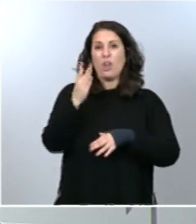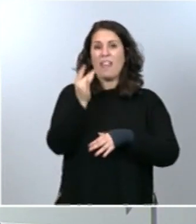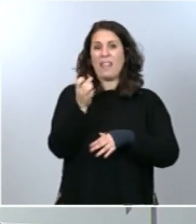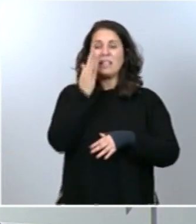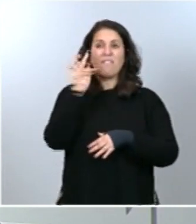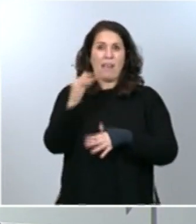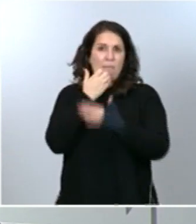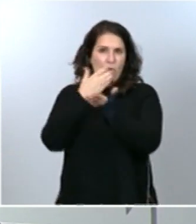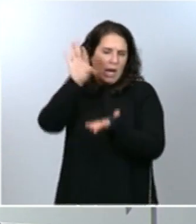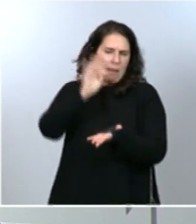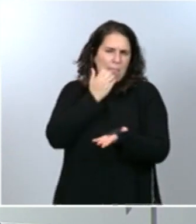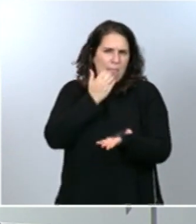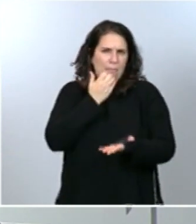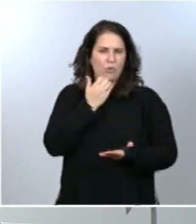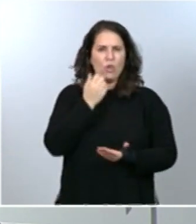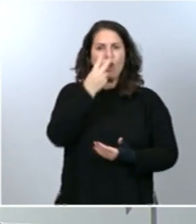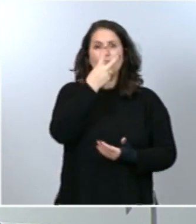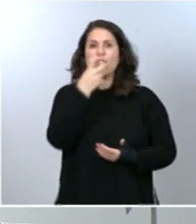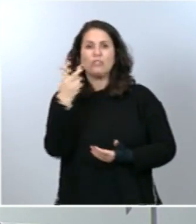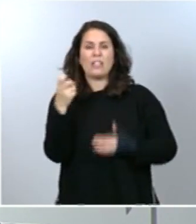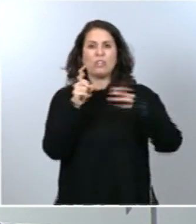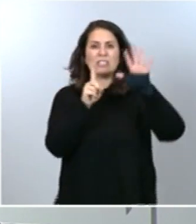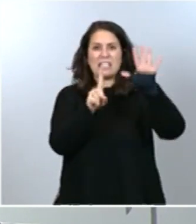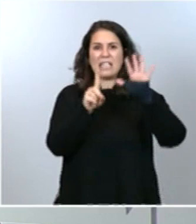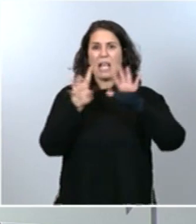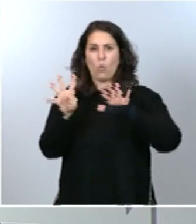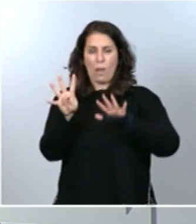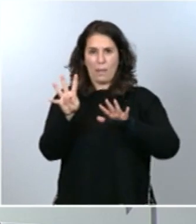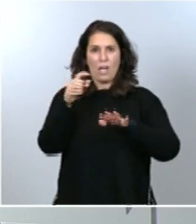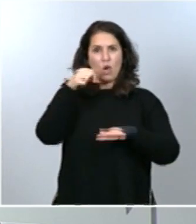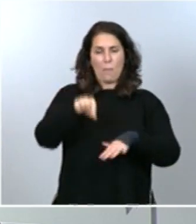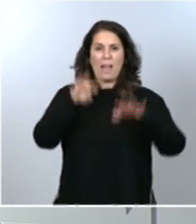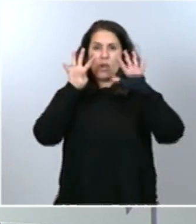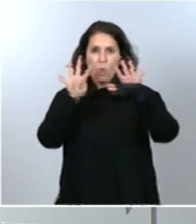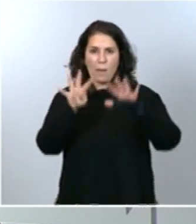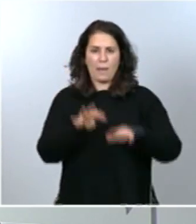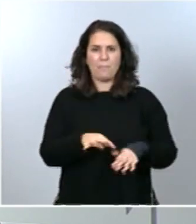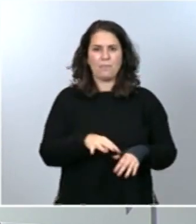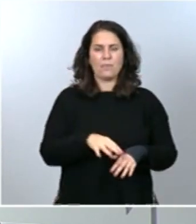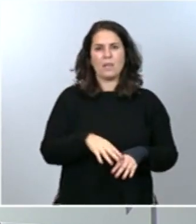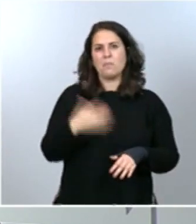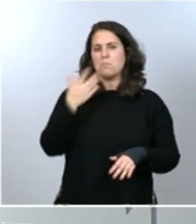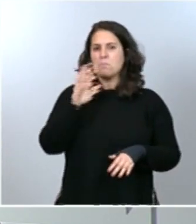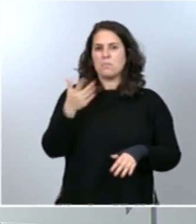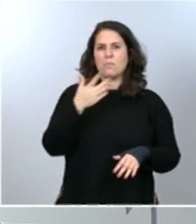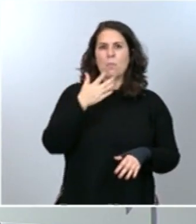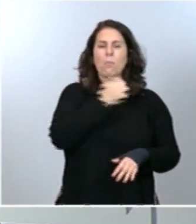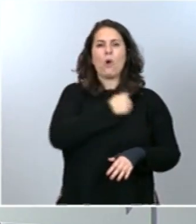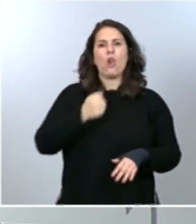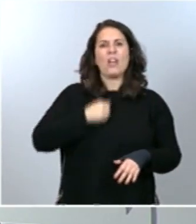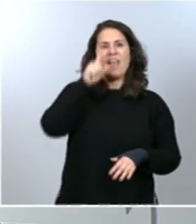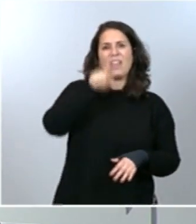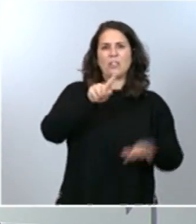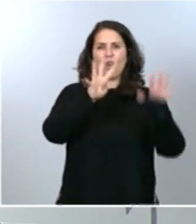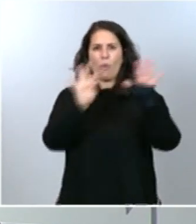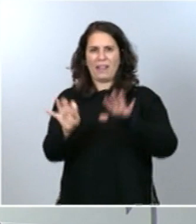en 260 y 99 en 390 en polonia en países bajos